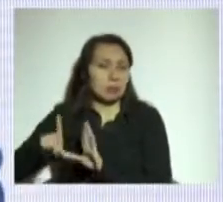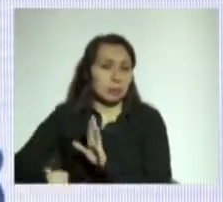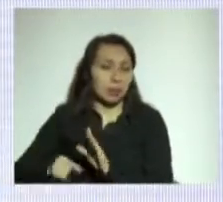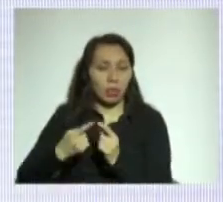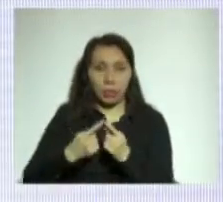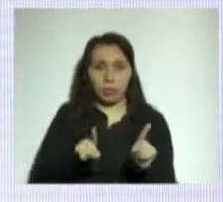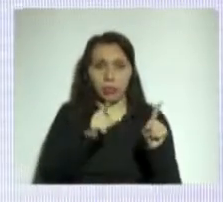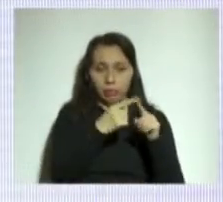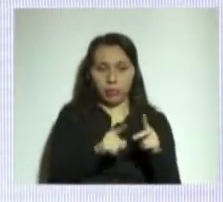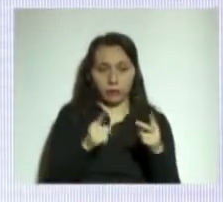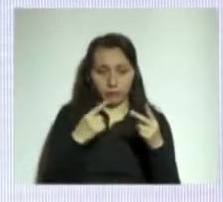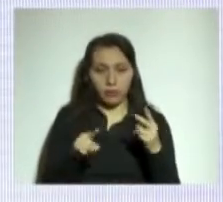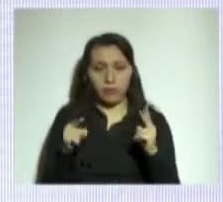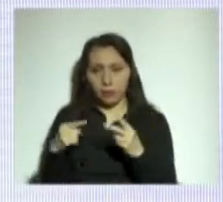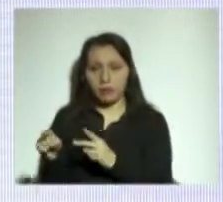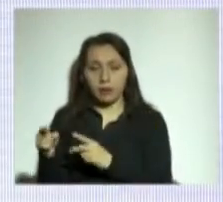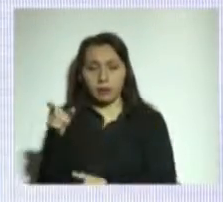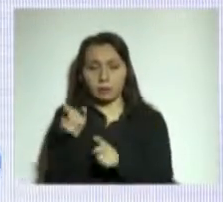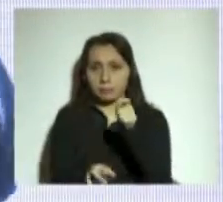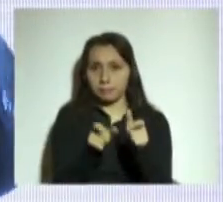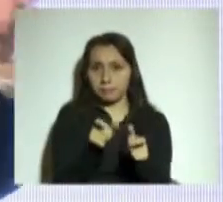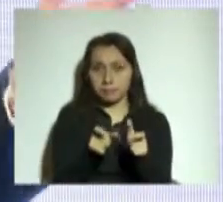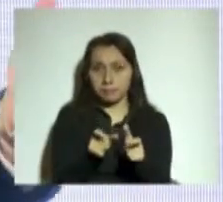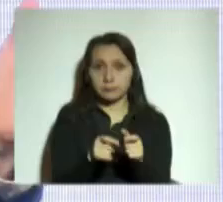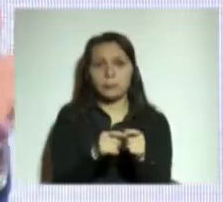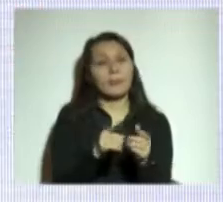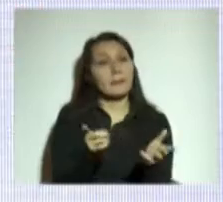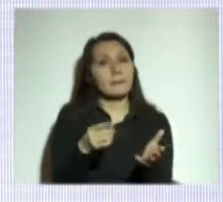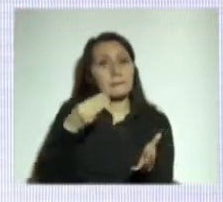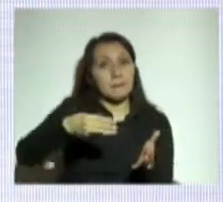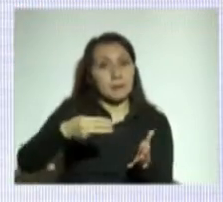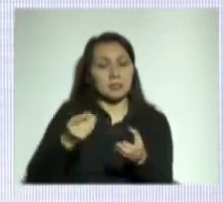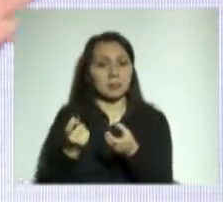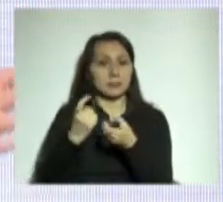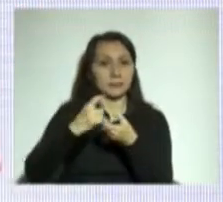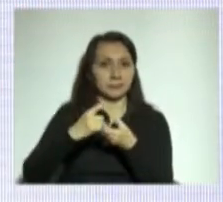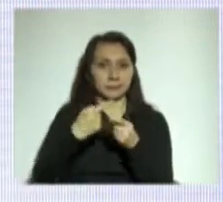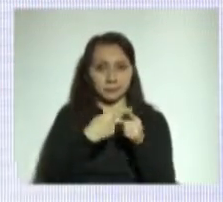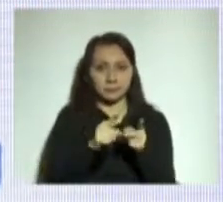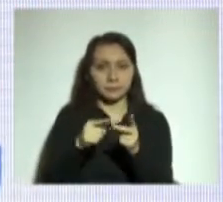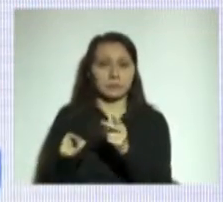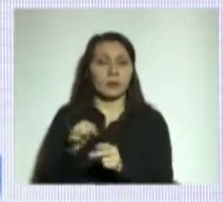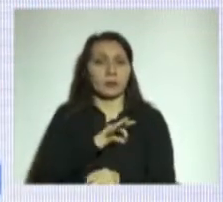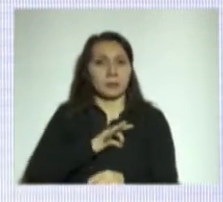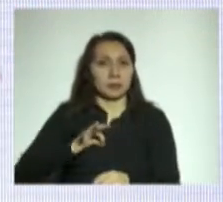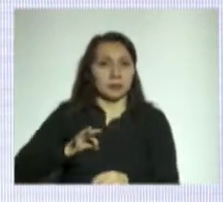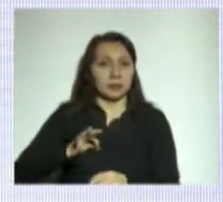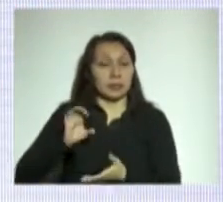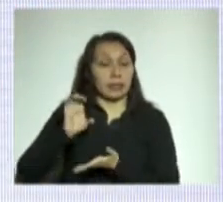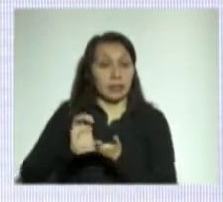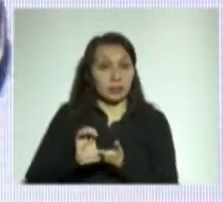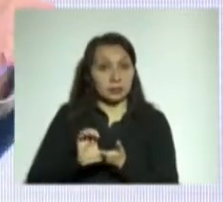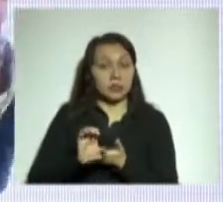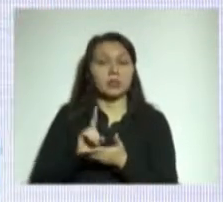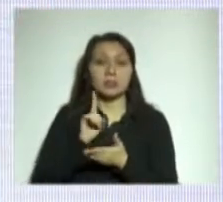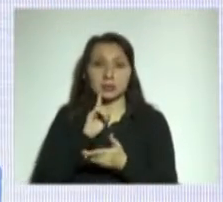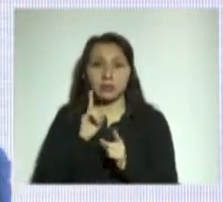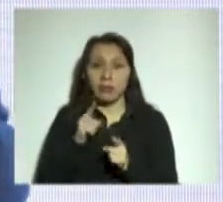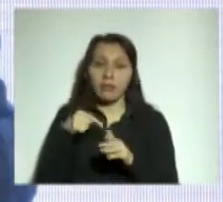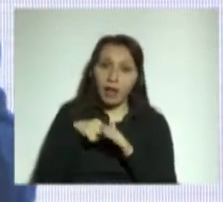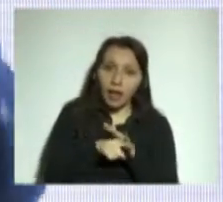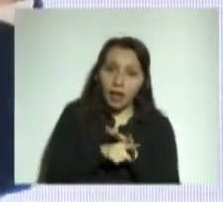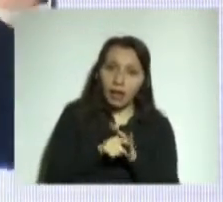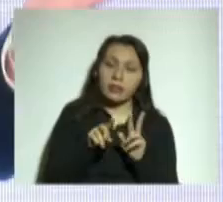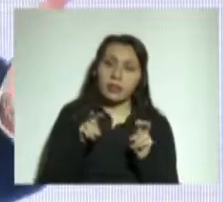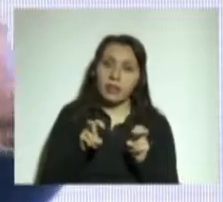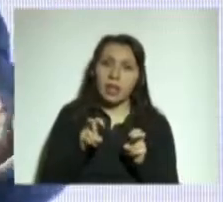diversidad de jugadores, ¿no?, que son los diferentes municipios, que son los diferentes ministerios del Estado, que tienen intervenciones